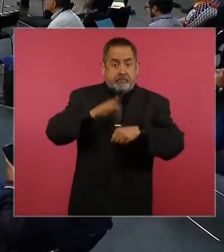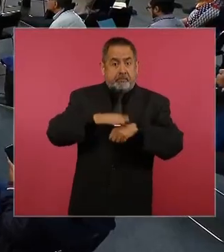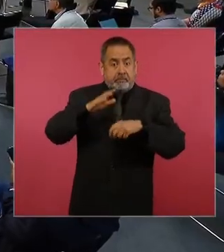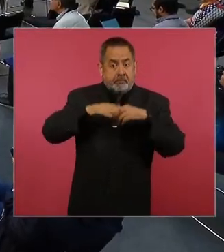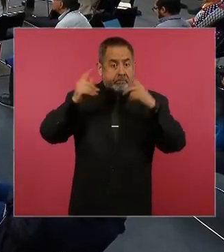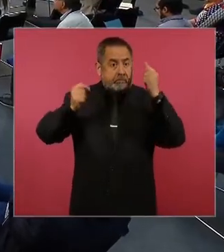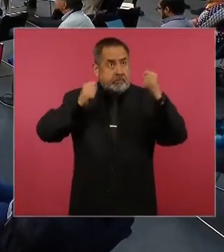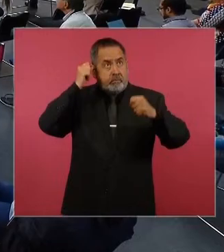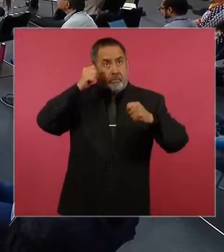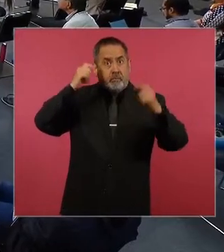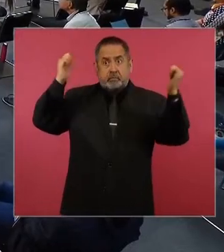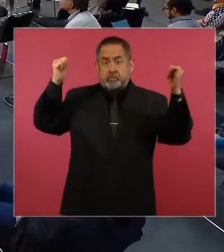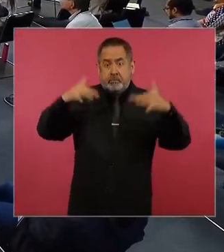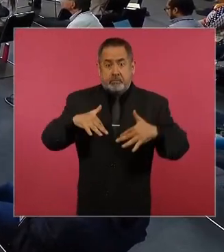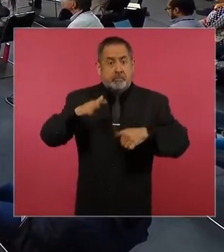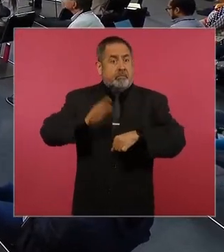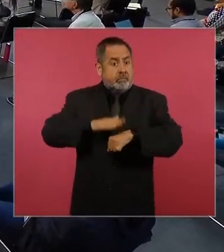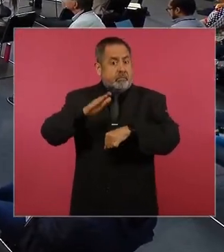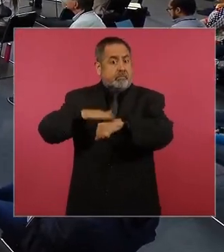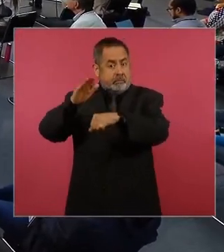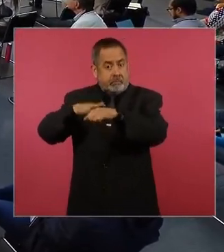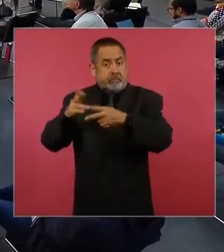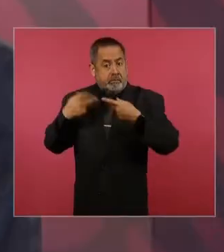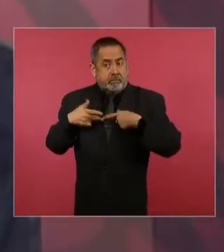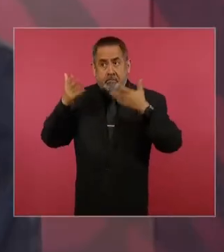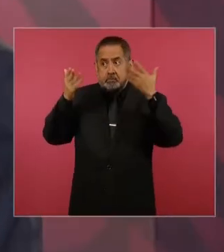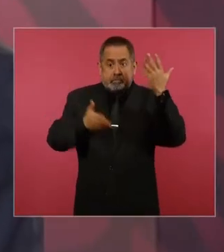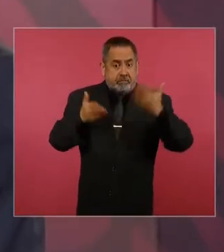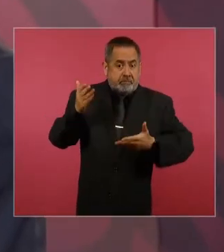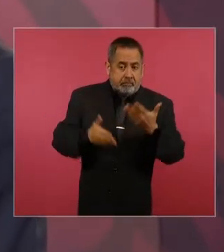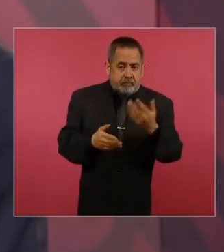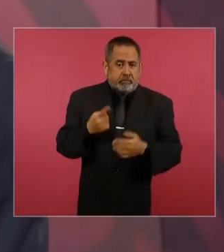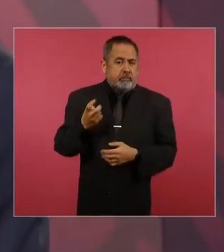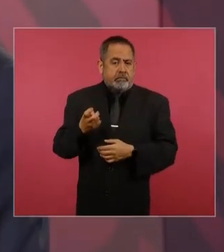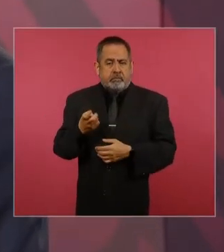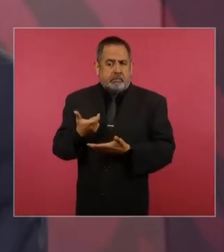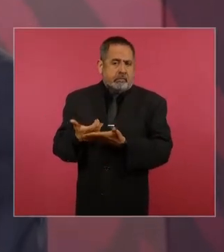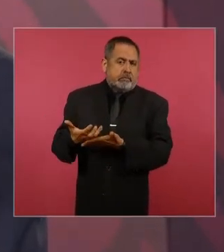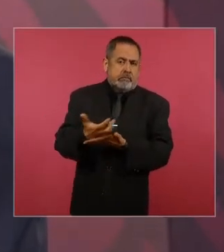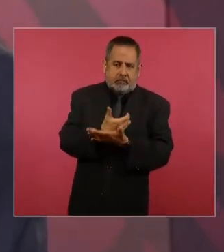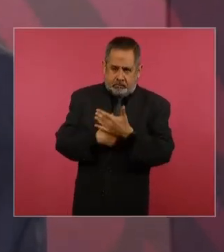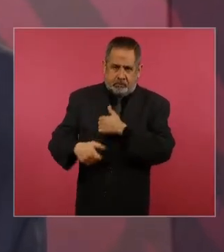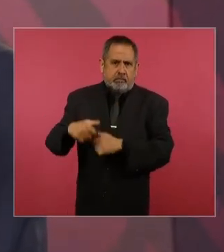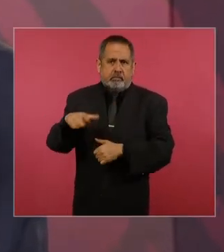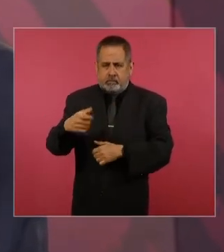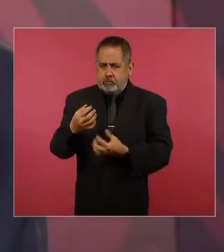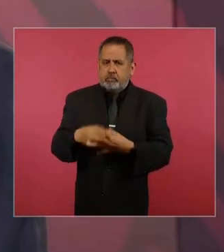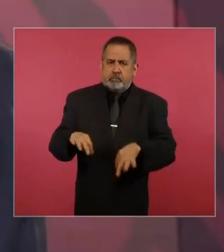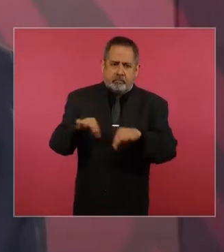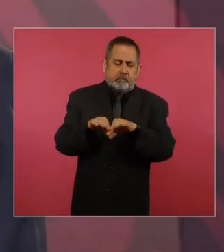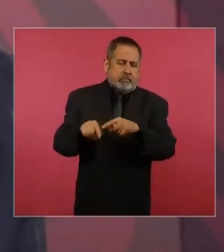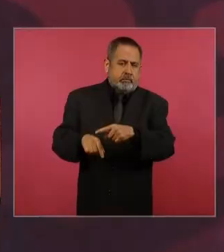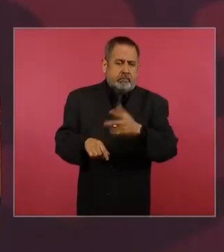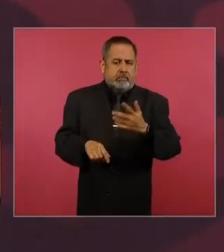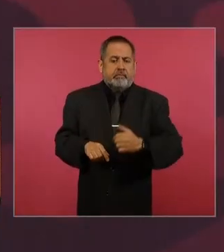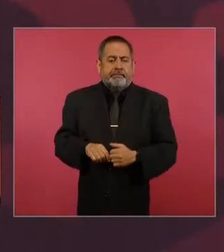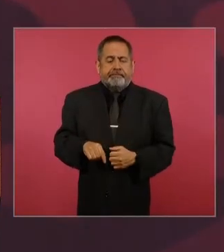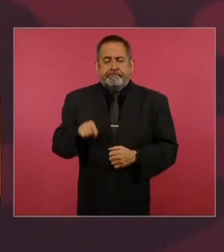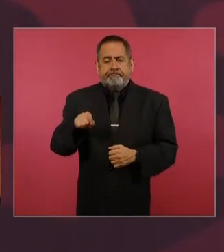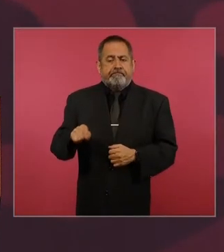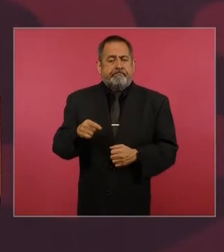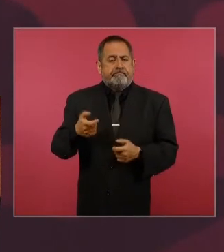el turismo, que es una actividad económica muy importante porque